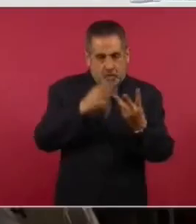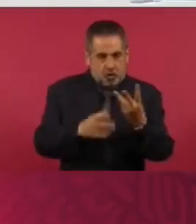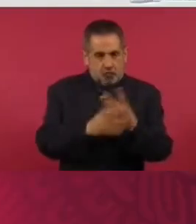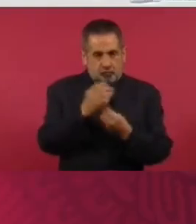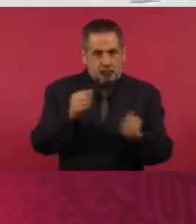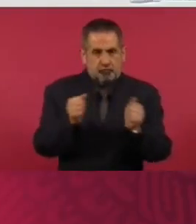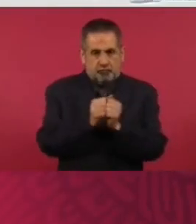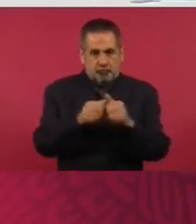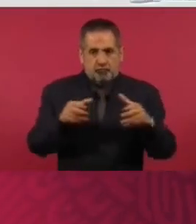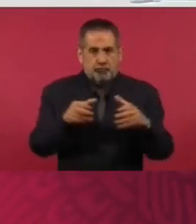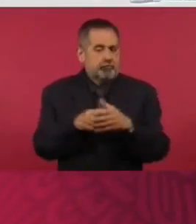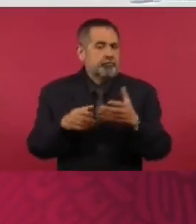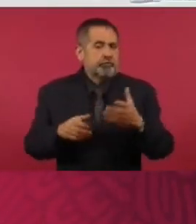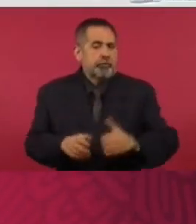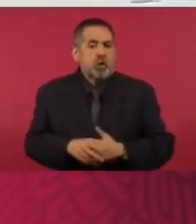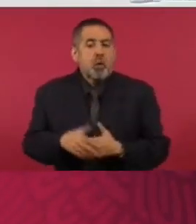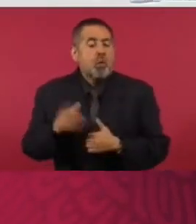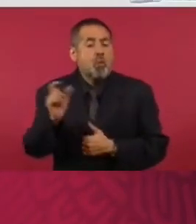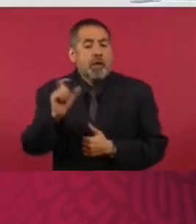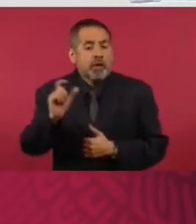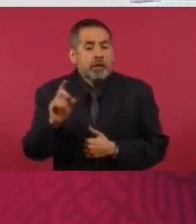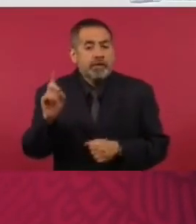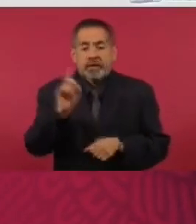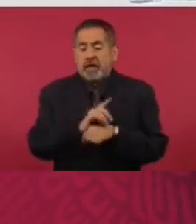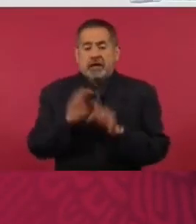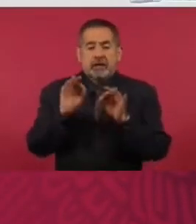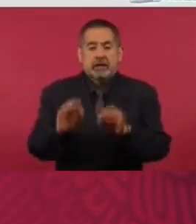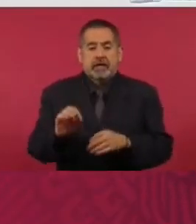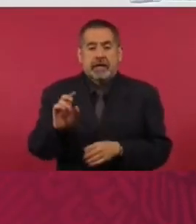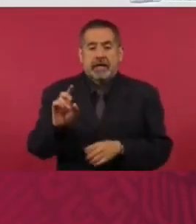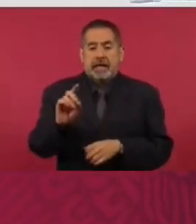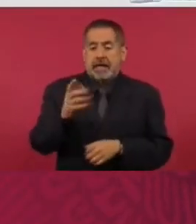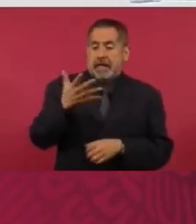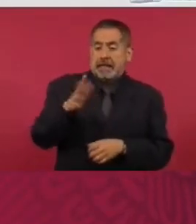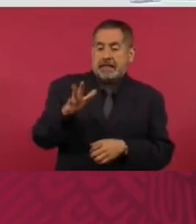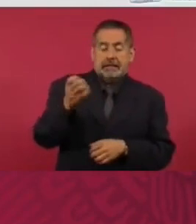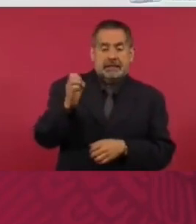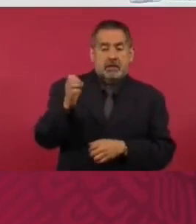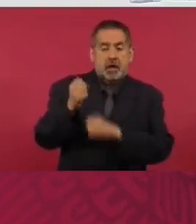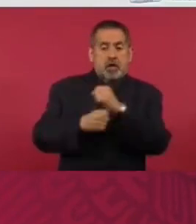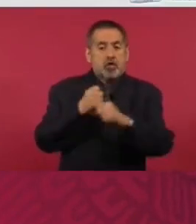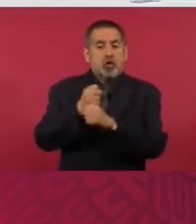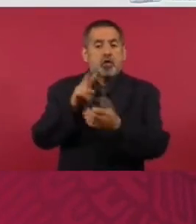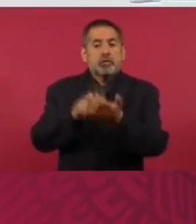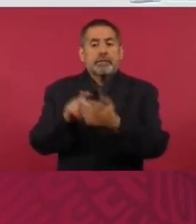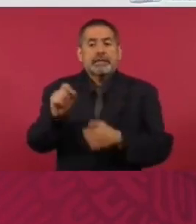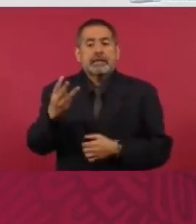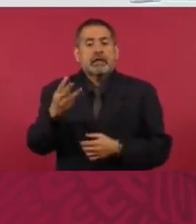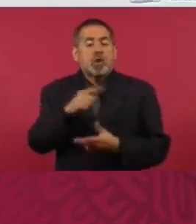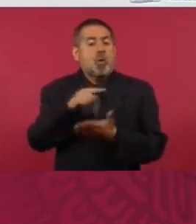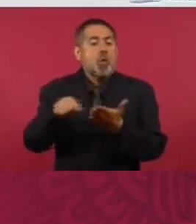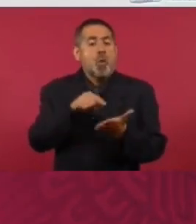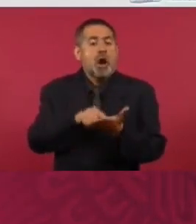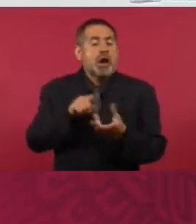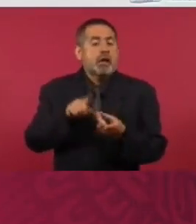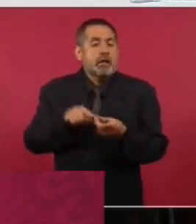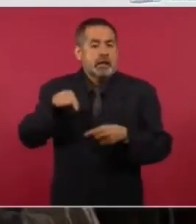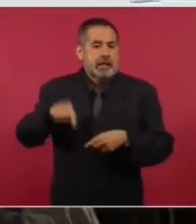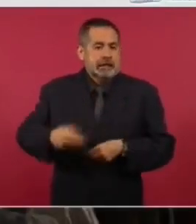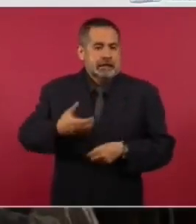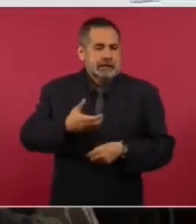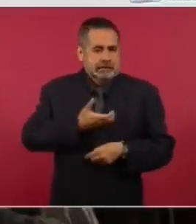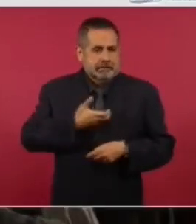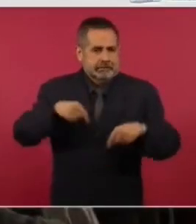décima cumbre se llevará a cabo propiamente el día 10 de enero del 23. La sede va a ser el Palacio